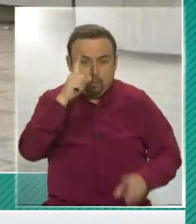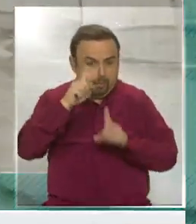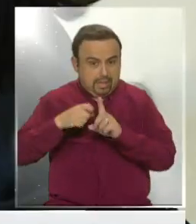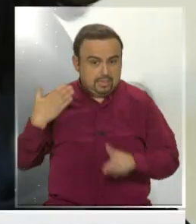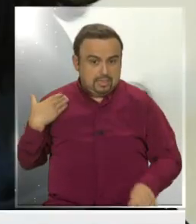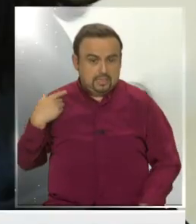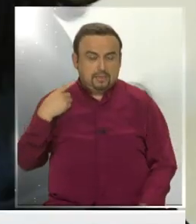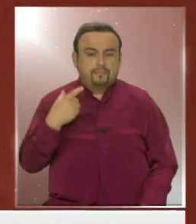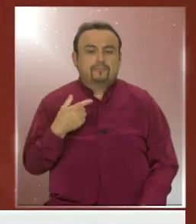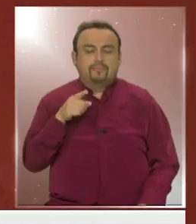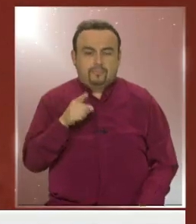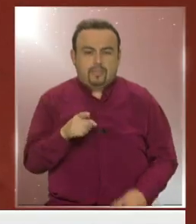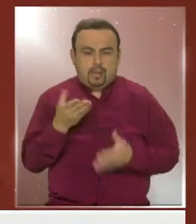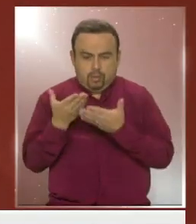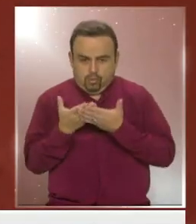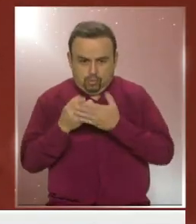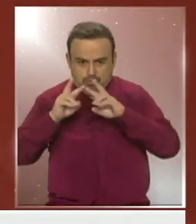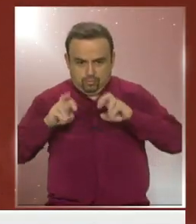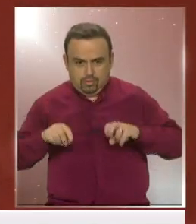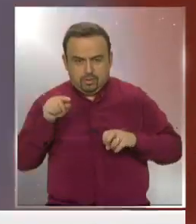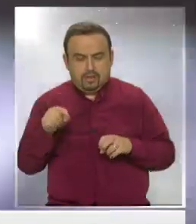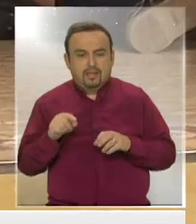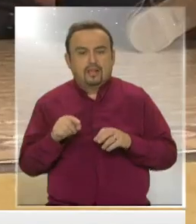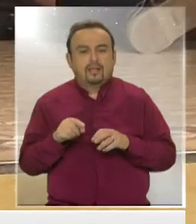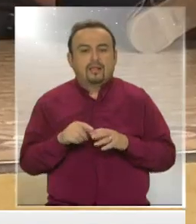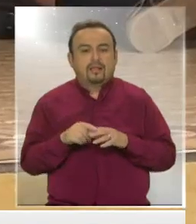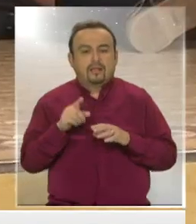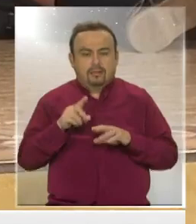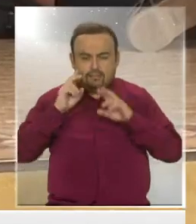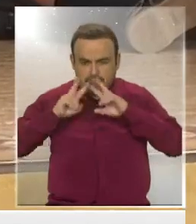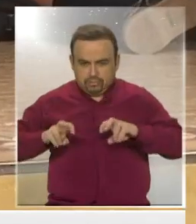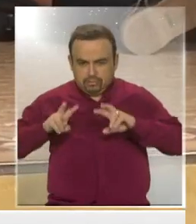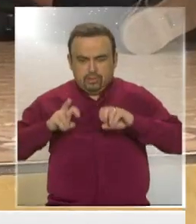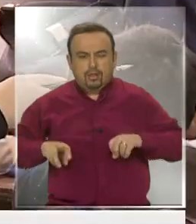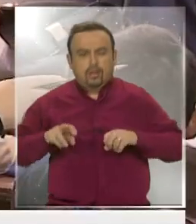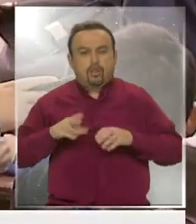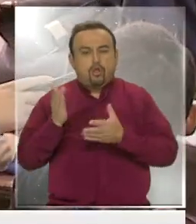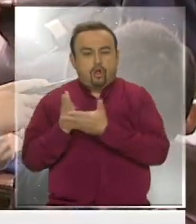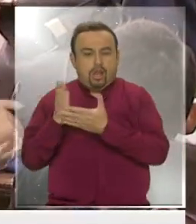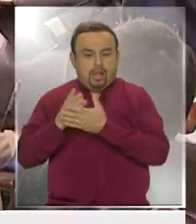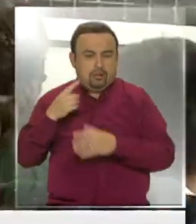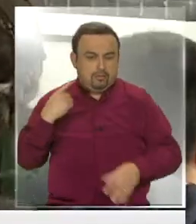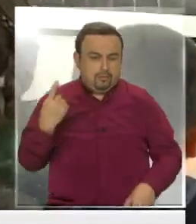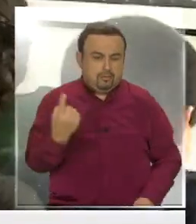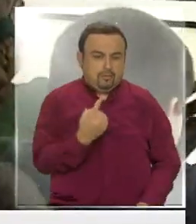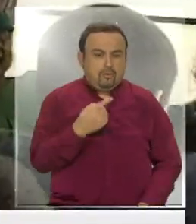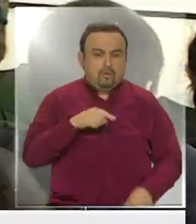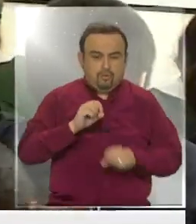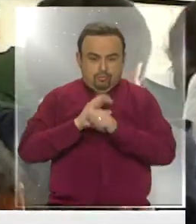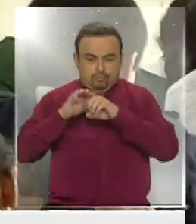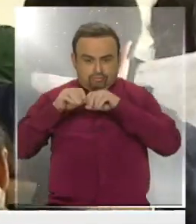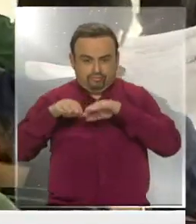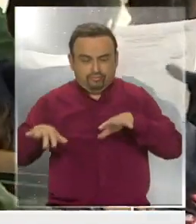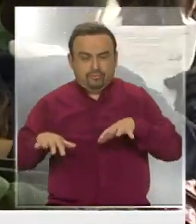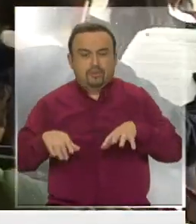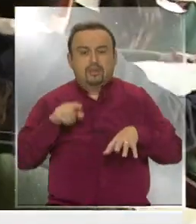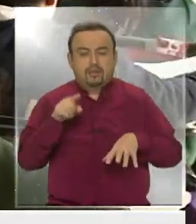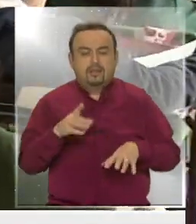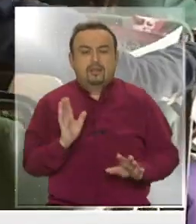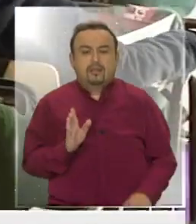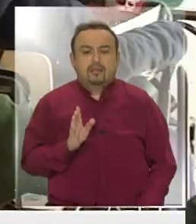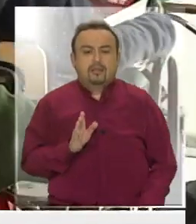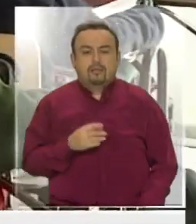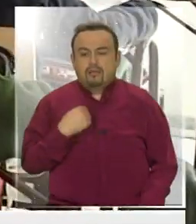en este estudio que te digo de las revisiones sistemáticas del efecto de los colegios en la infección por coronavirus efecto